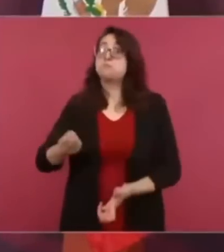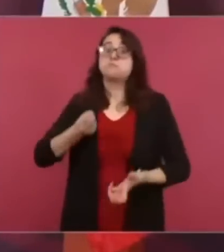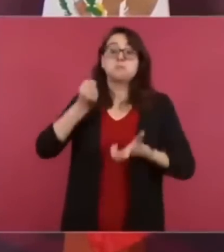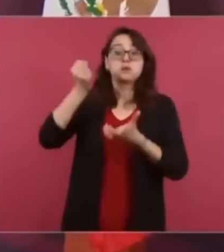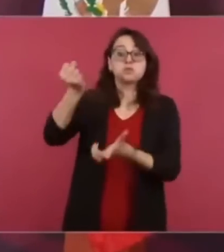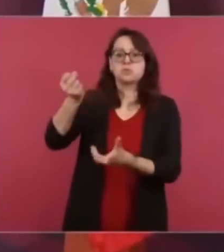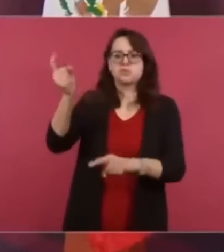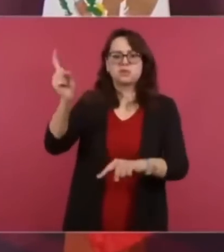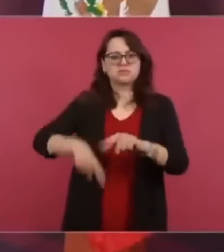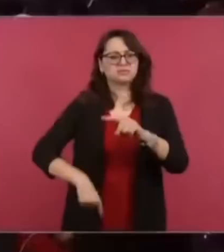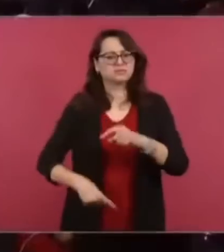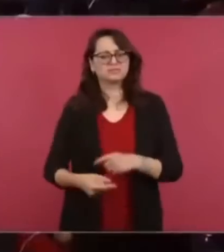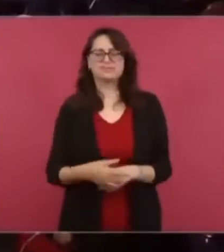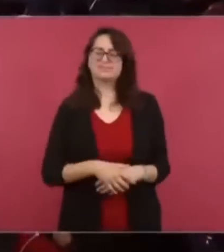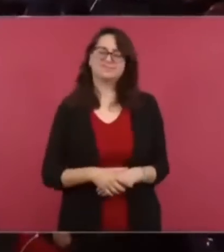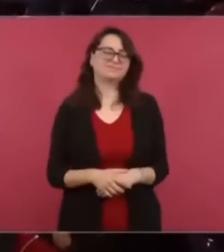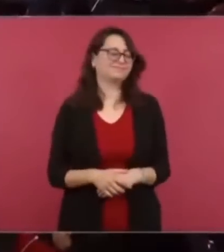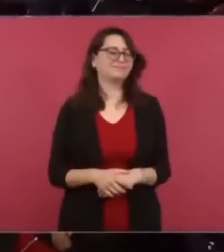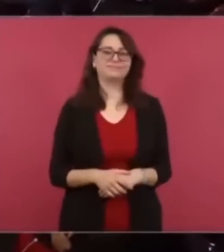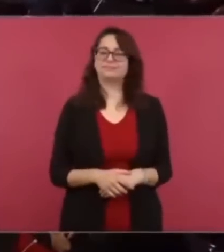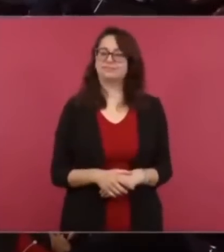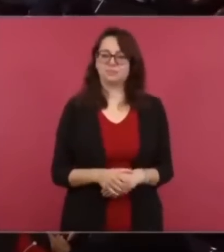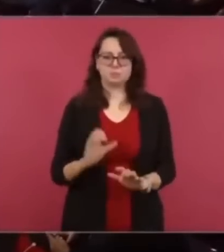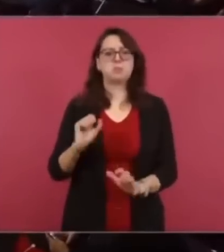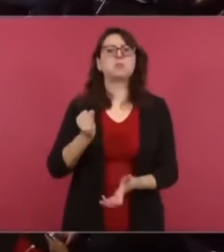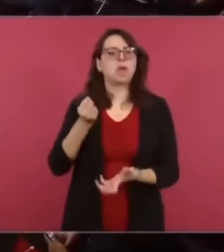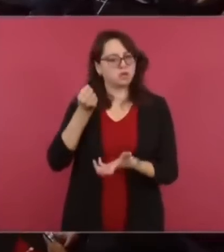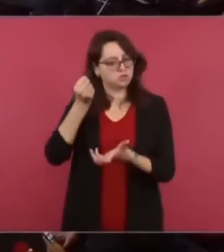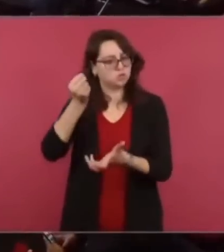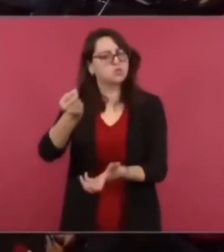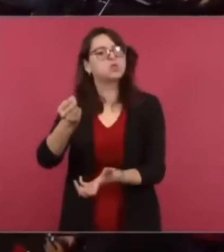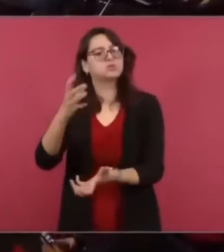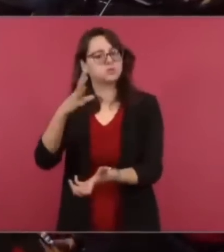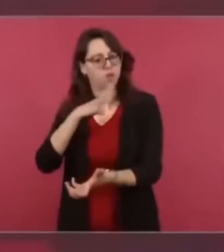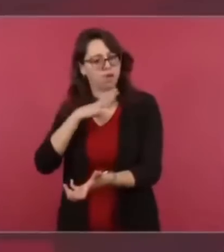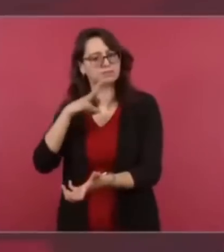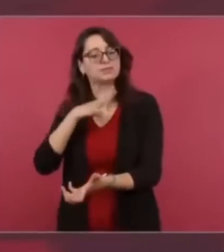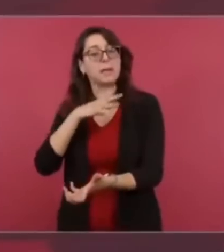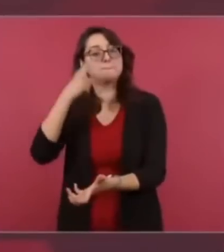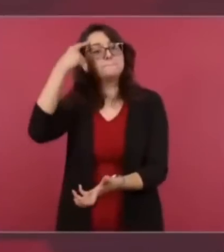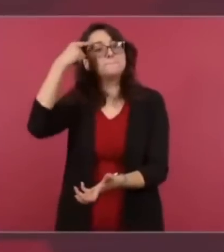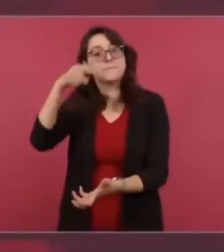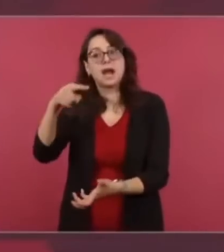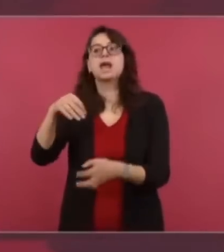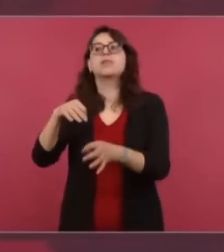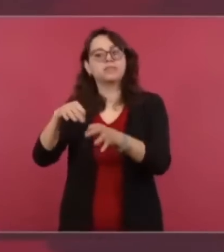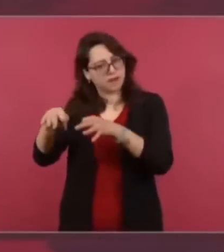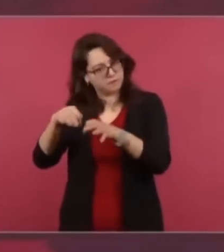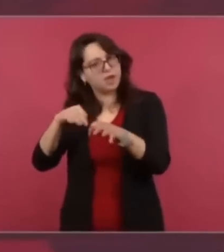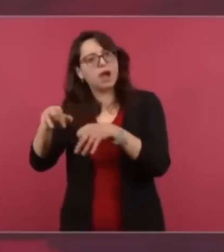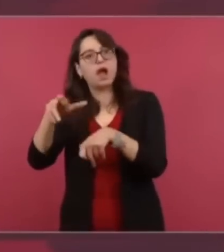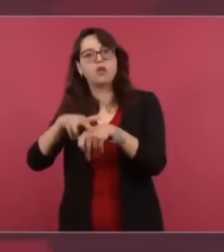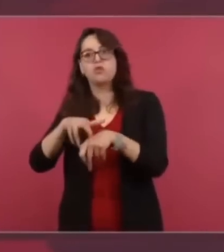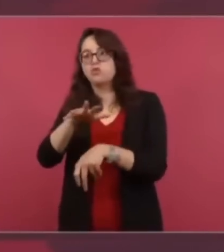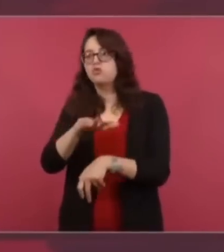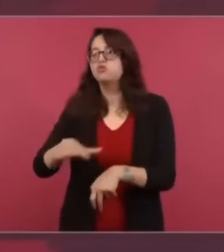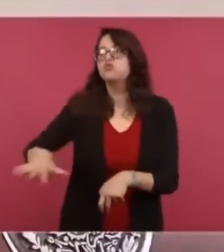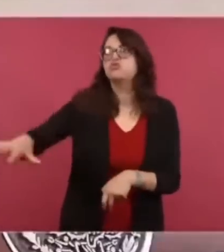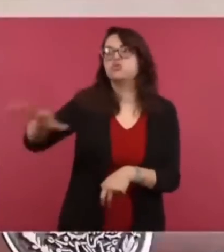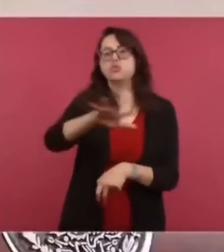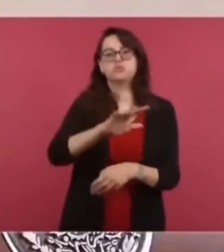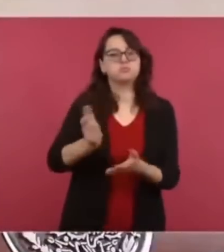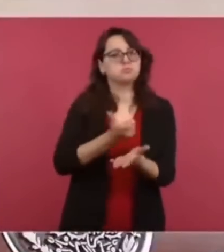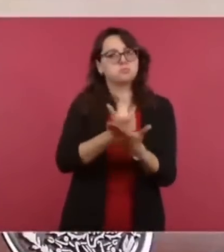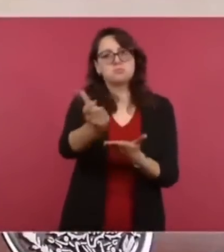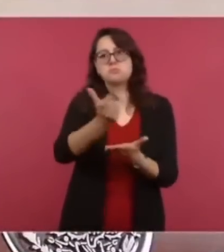quitar salarios, no se les van a disminuir sus sueldos a los trabajadores del Poder